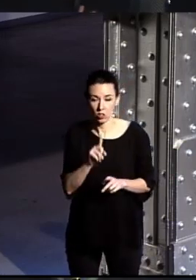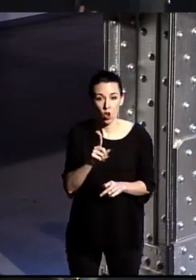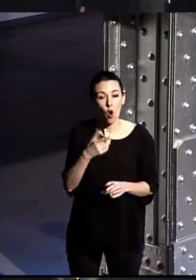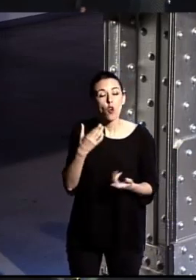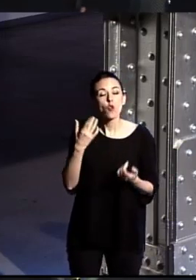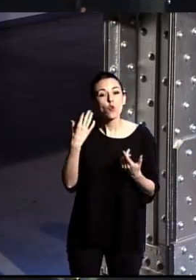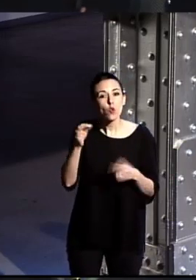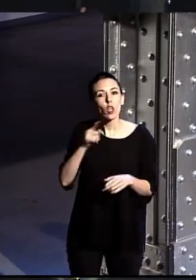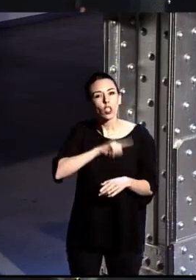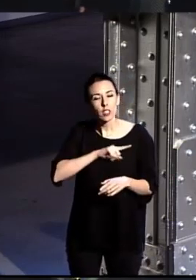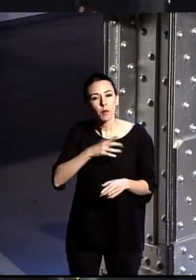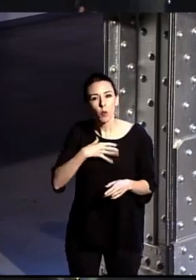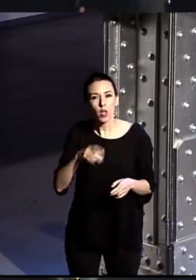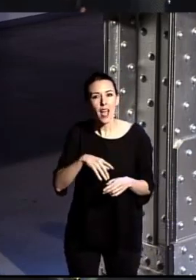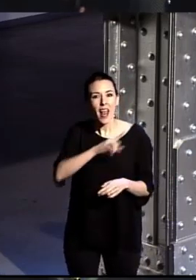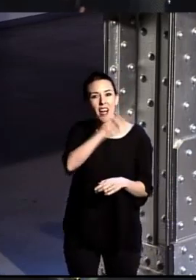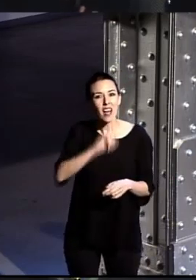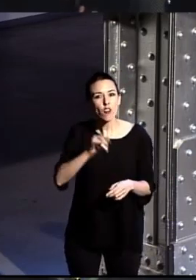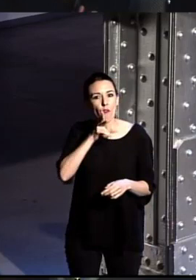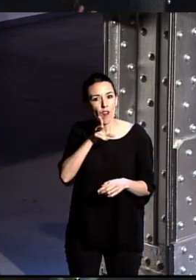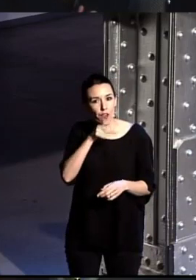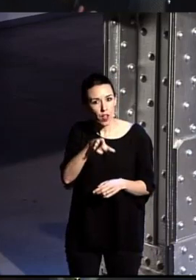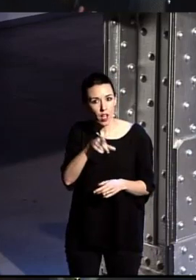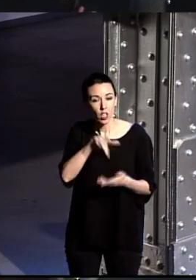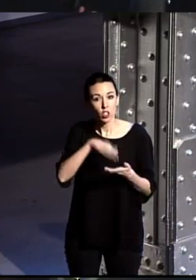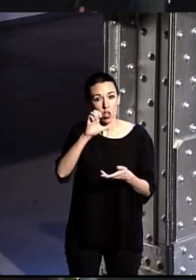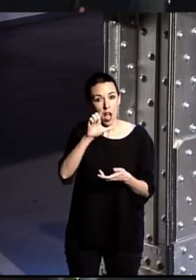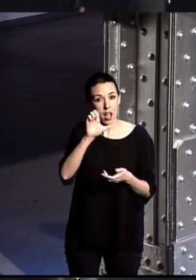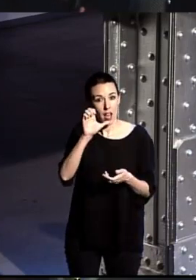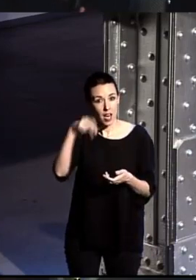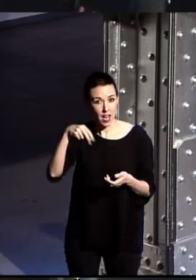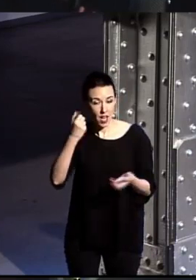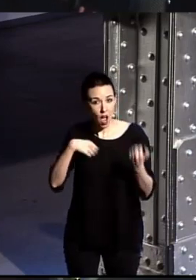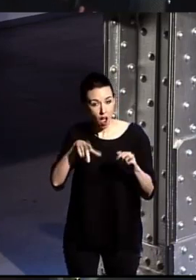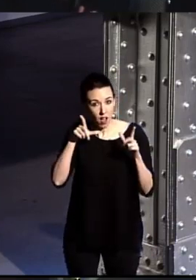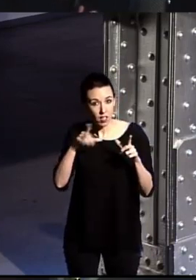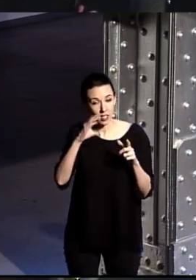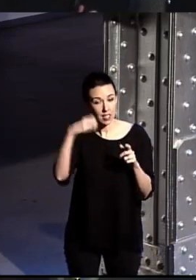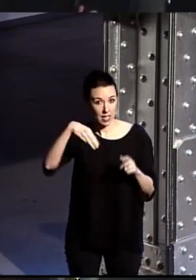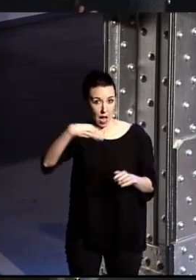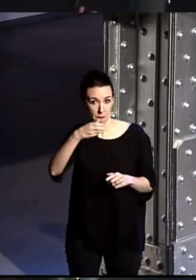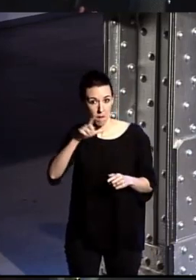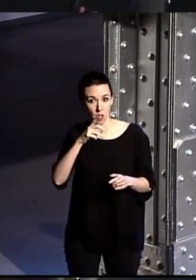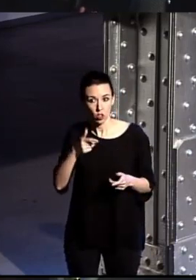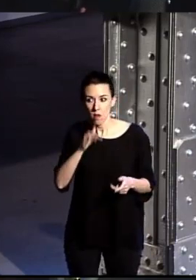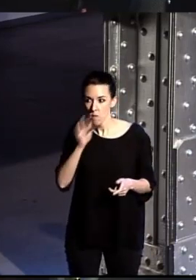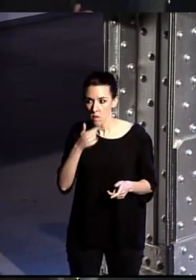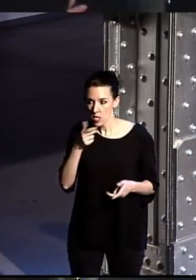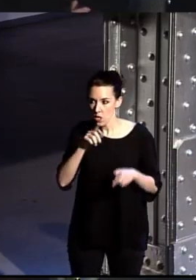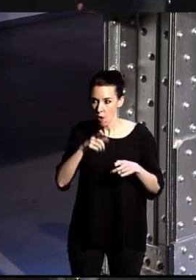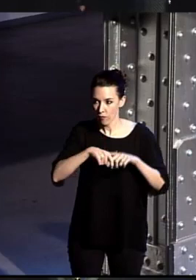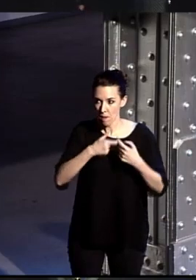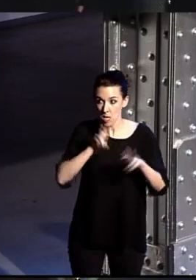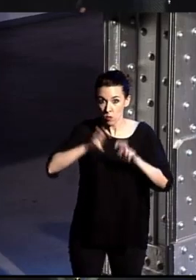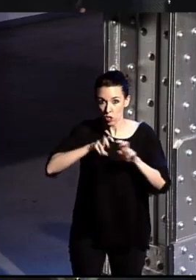en sentimientos son, en El rayo verde precisamente, Helena Campbell, cuando intenta zafarse de ese prometido que su familia le está